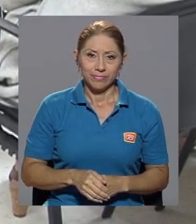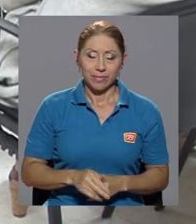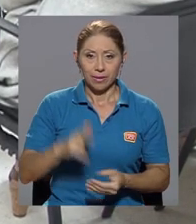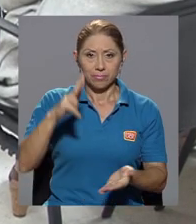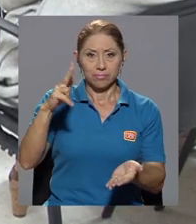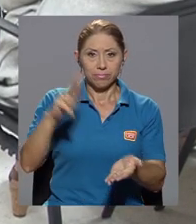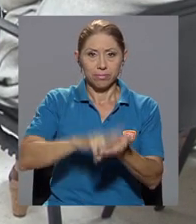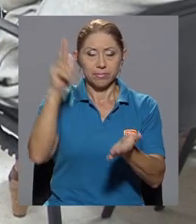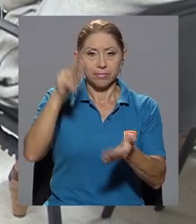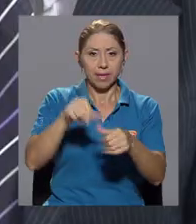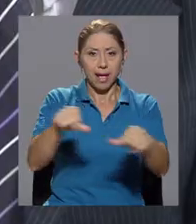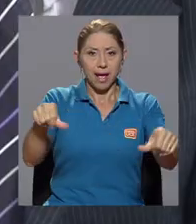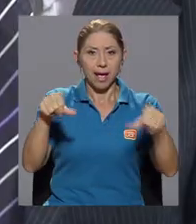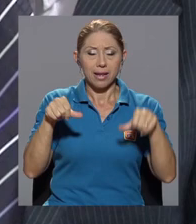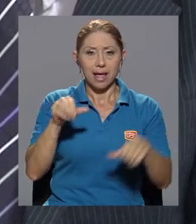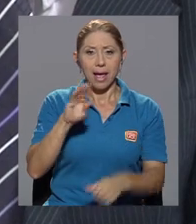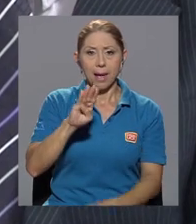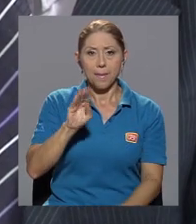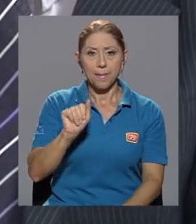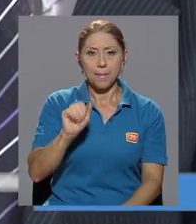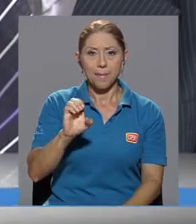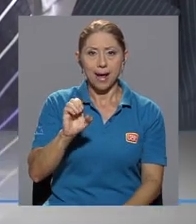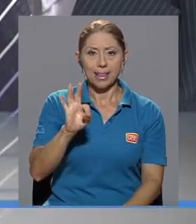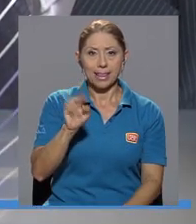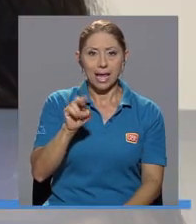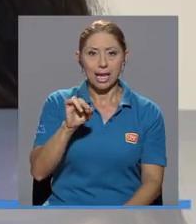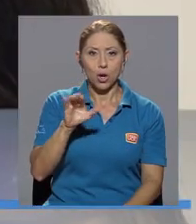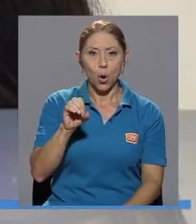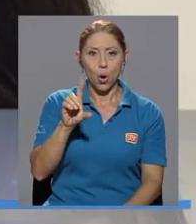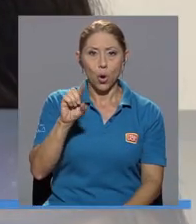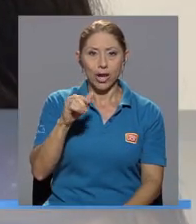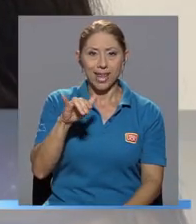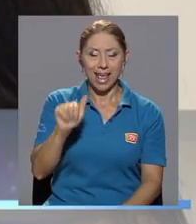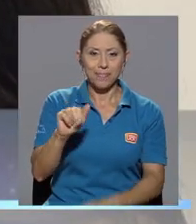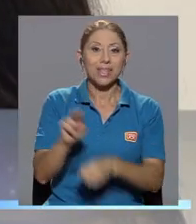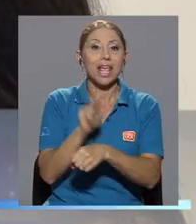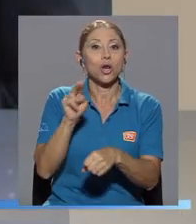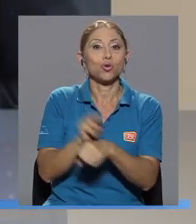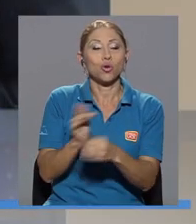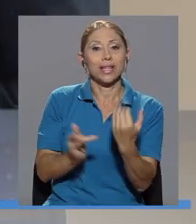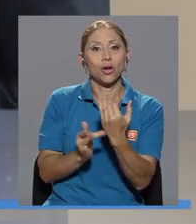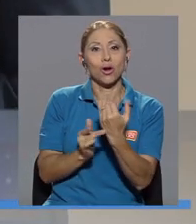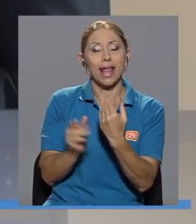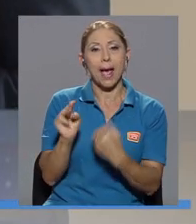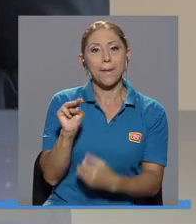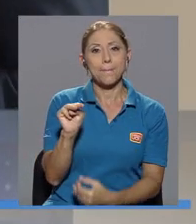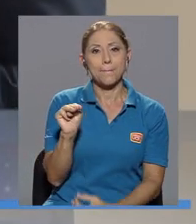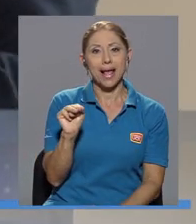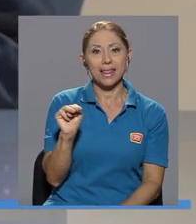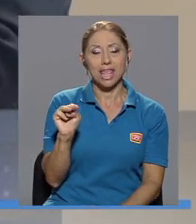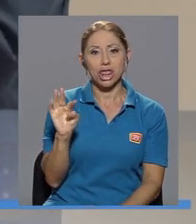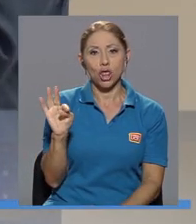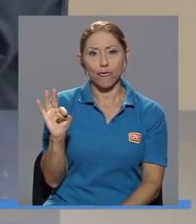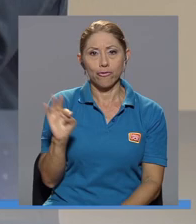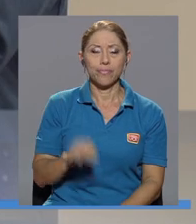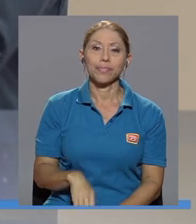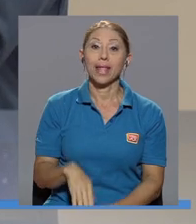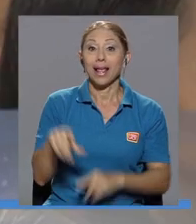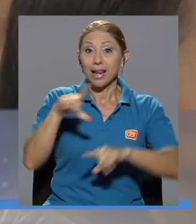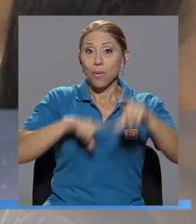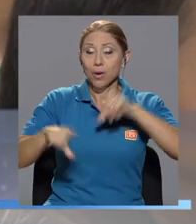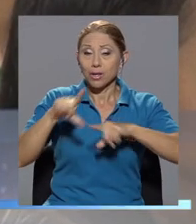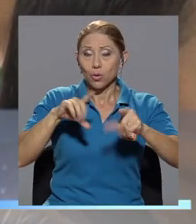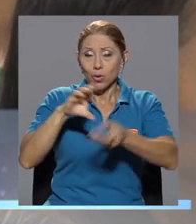La acreditación del área de bacteriología y el uso de la tecnología MALDI-TOF le permitirá al laboratorio clínico de la